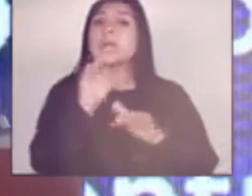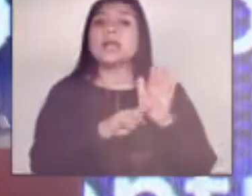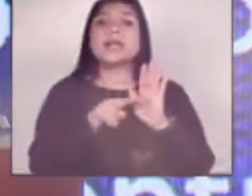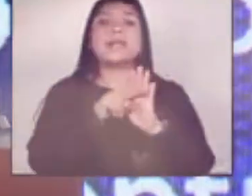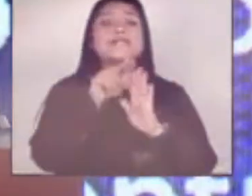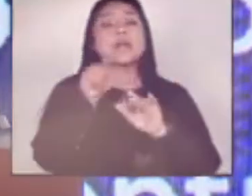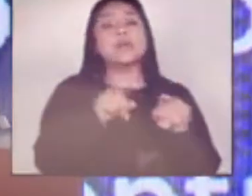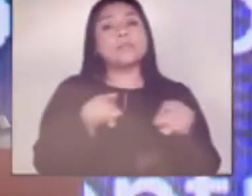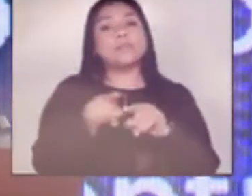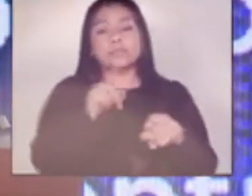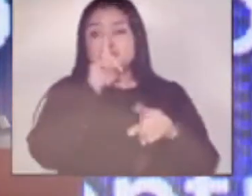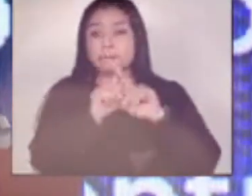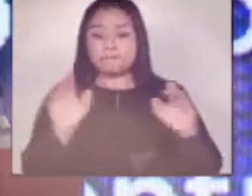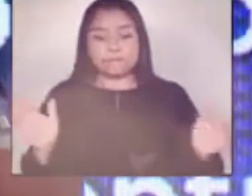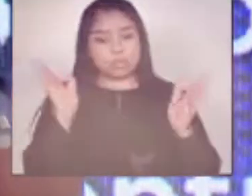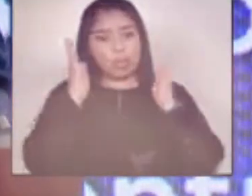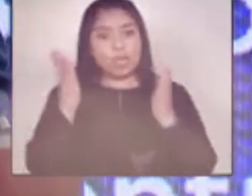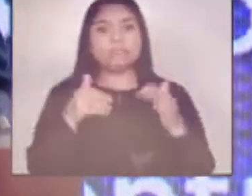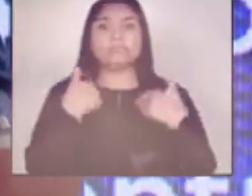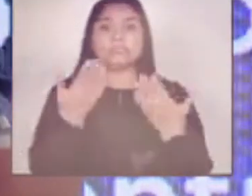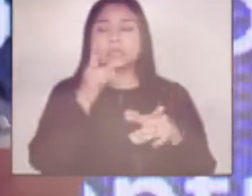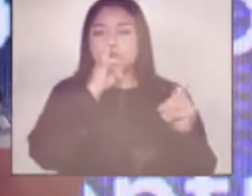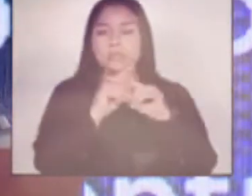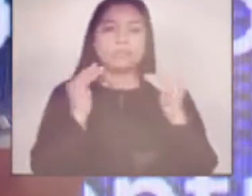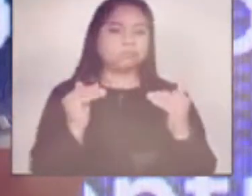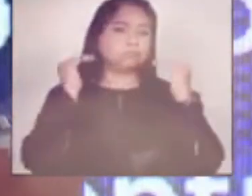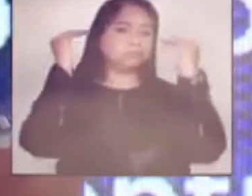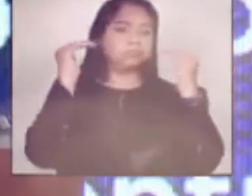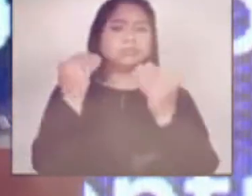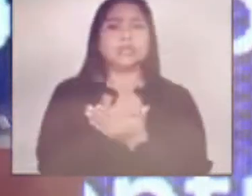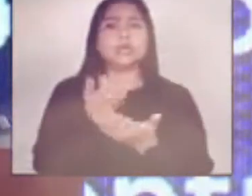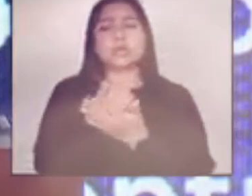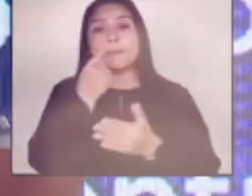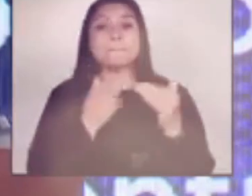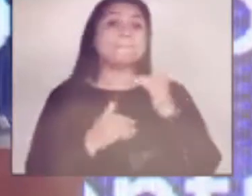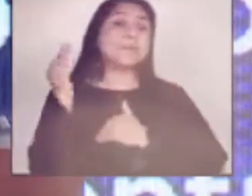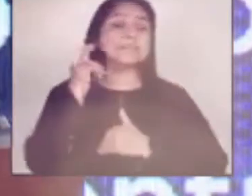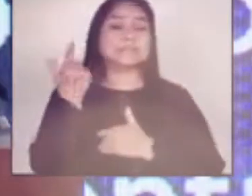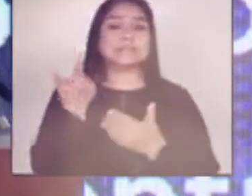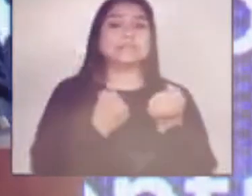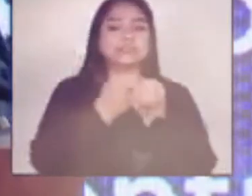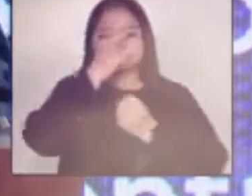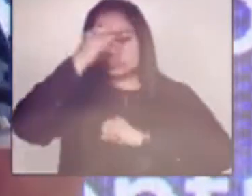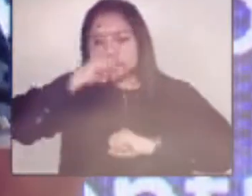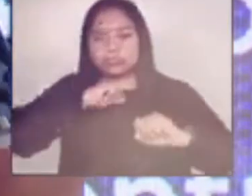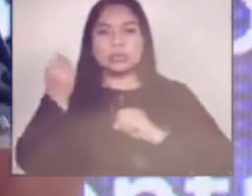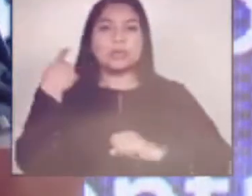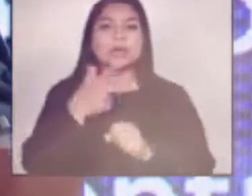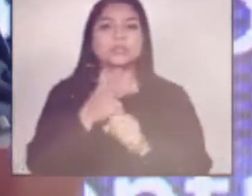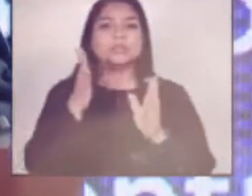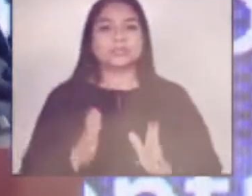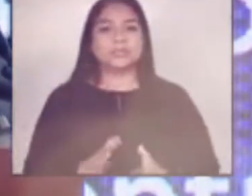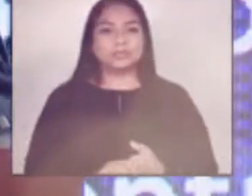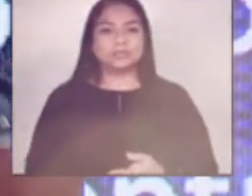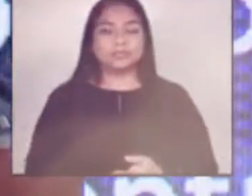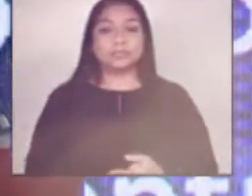competitividad, promoviendo y propiciando el crecimiento económico y el aumento sostenible del empleo para los guatemaltecos.